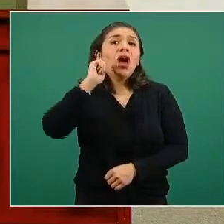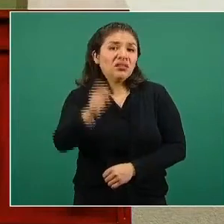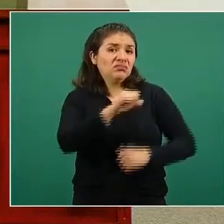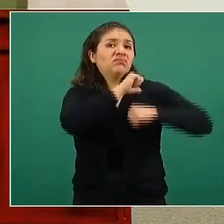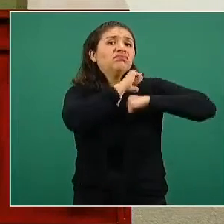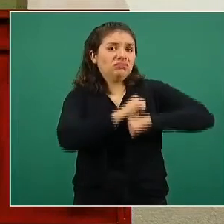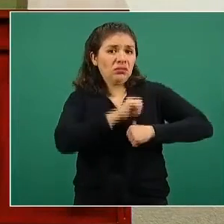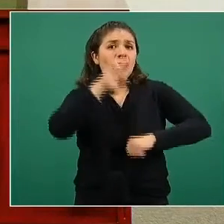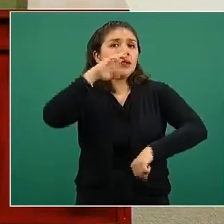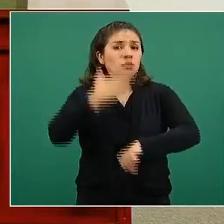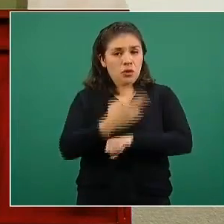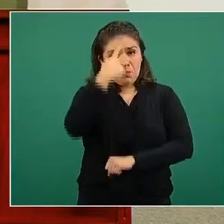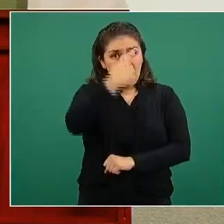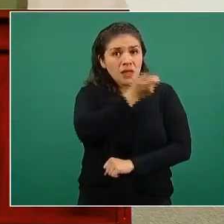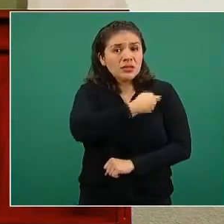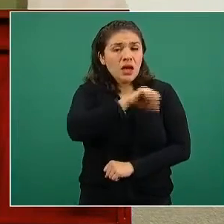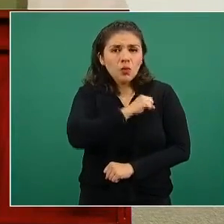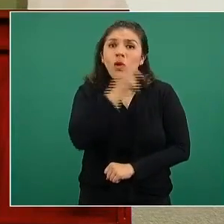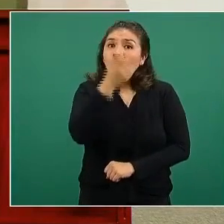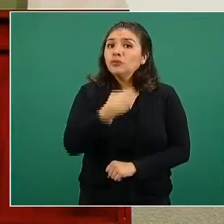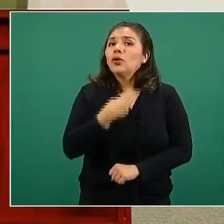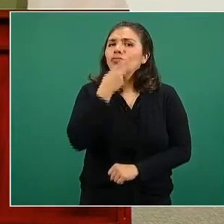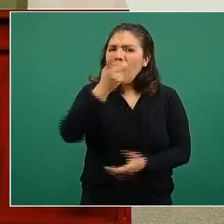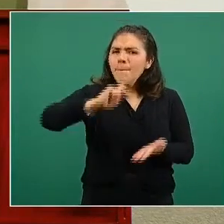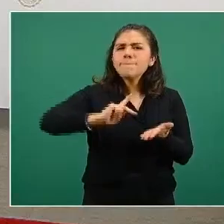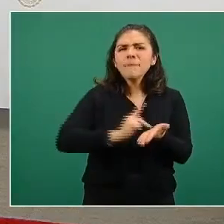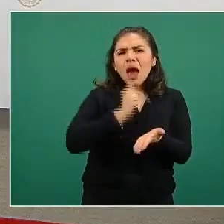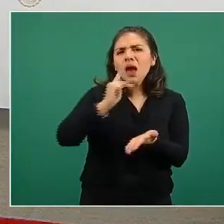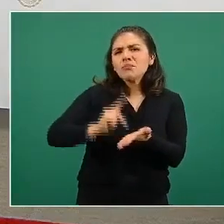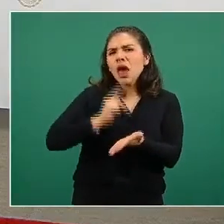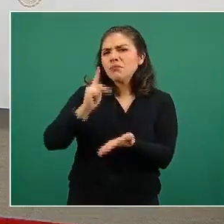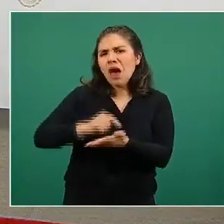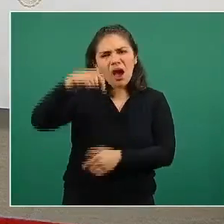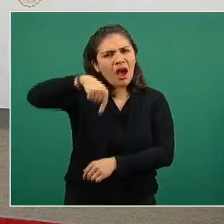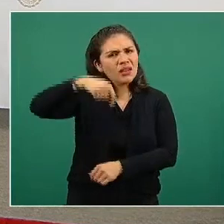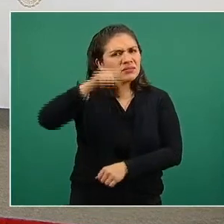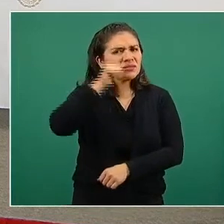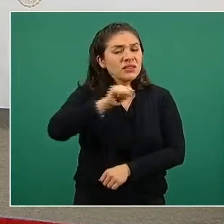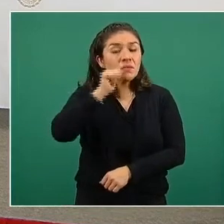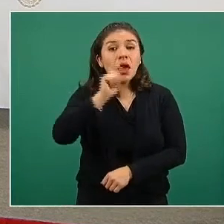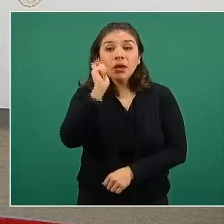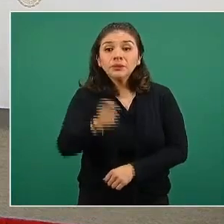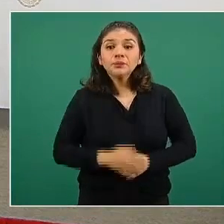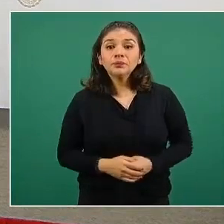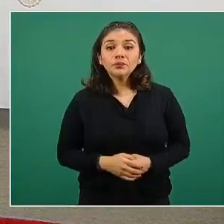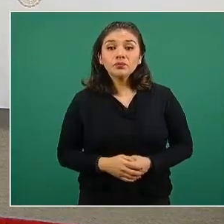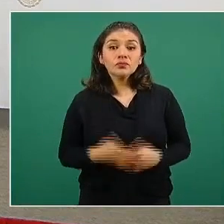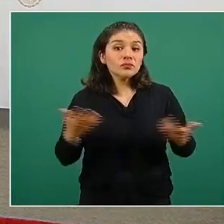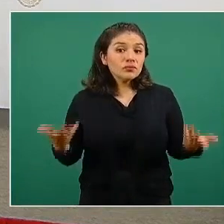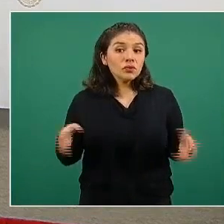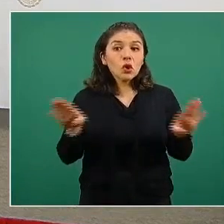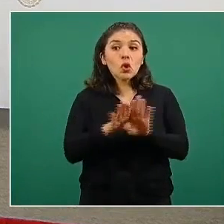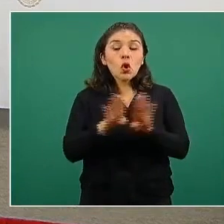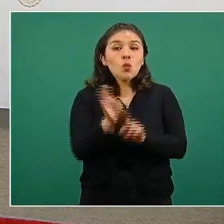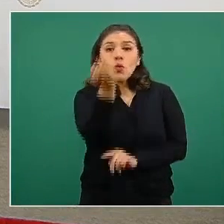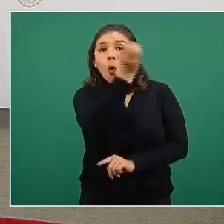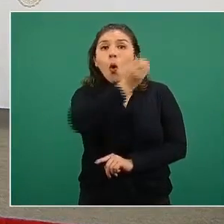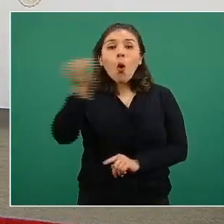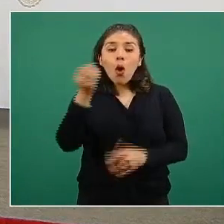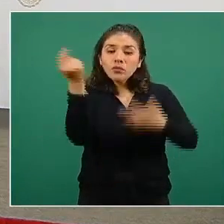autoridades sanitarias, y algo que también hemos dicho constantemente en esta conferencia es que en el marco de los